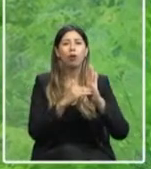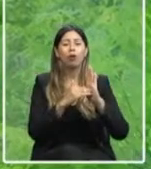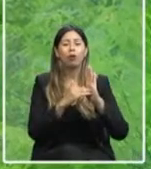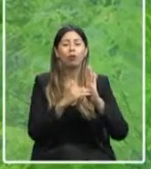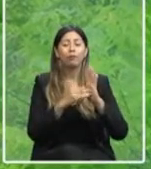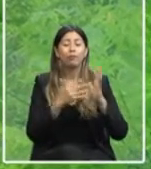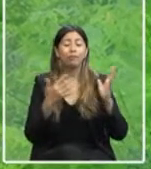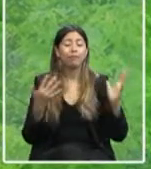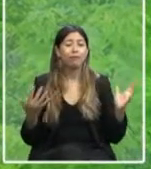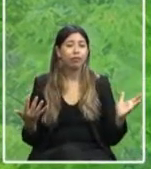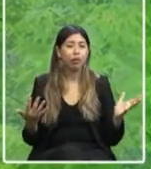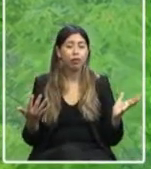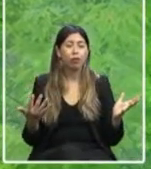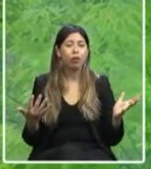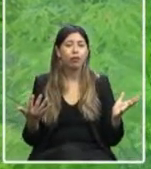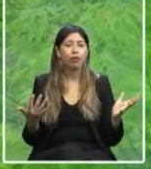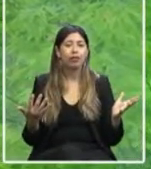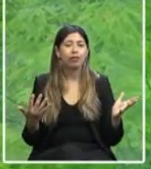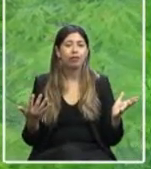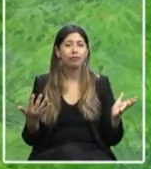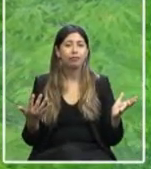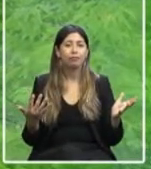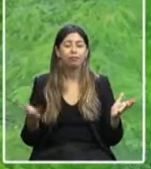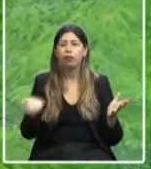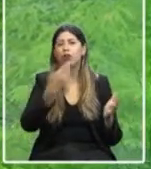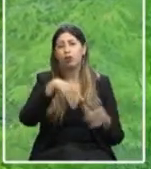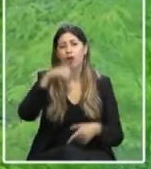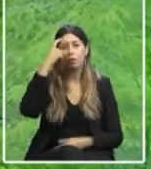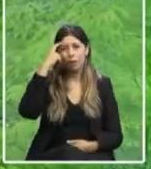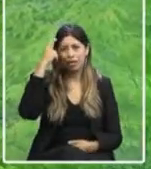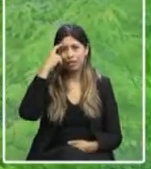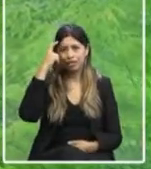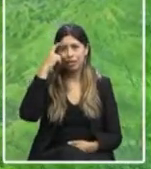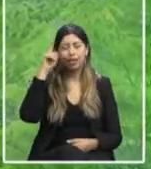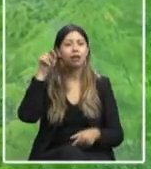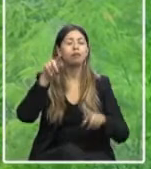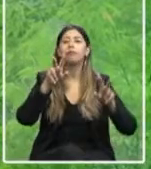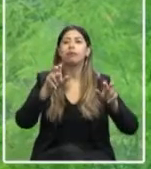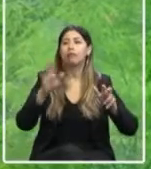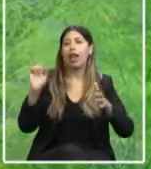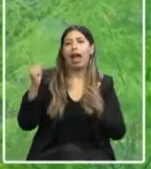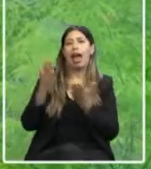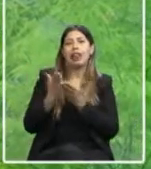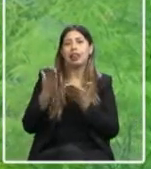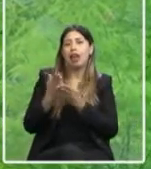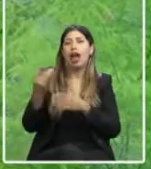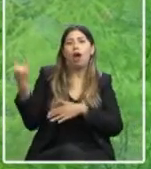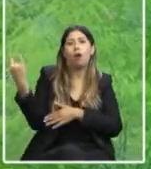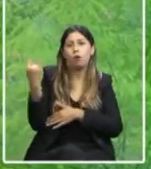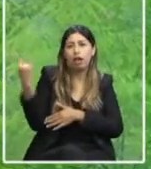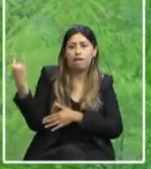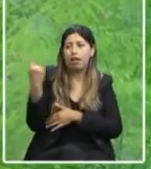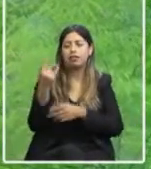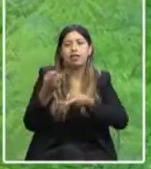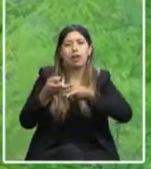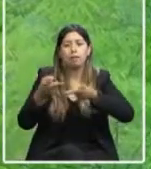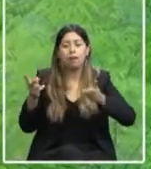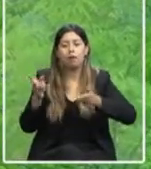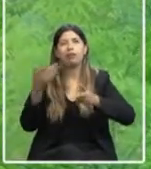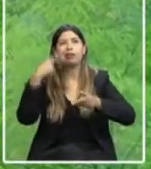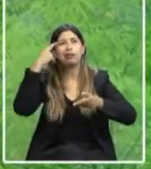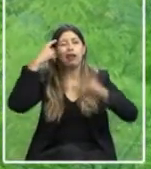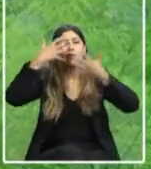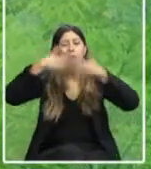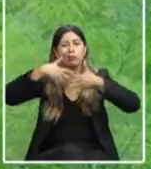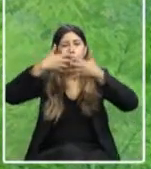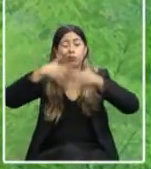Es entonces que lo que nosotros pensamos desde la academia, desde la universidad pública y desde